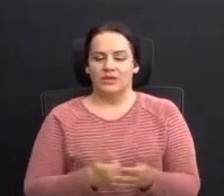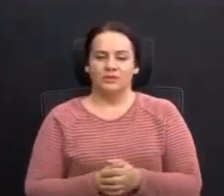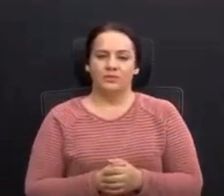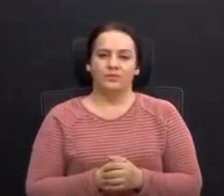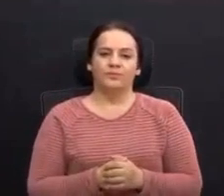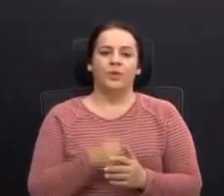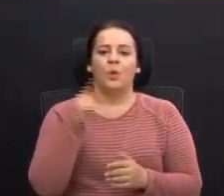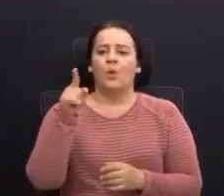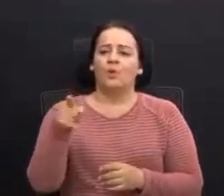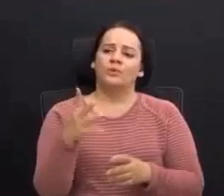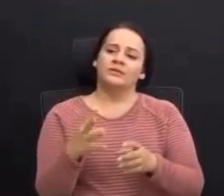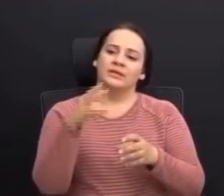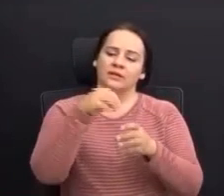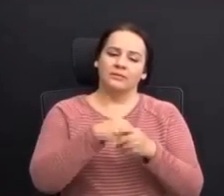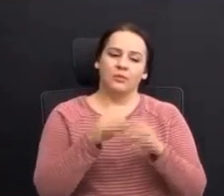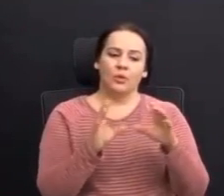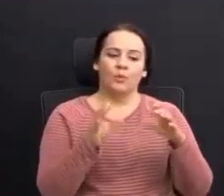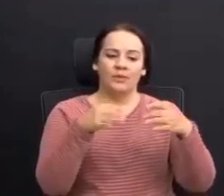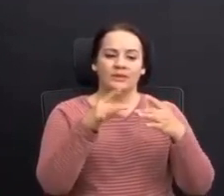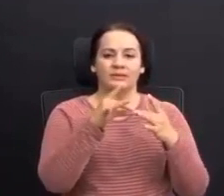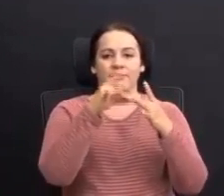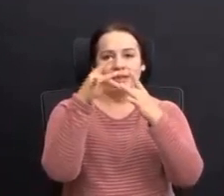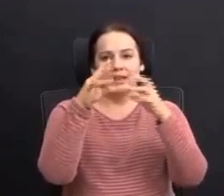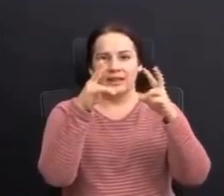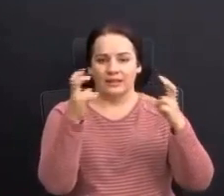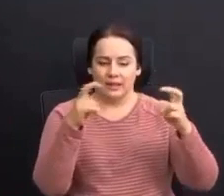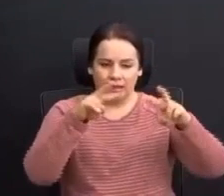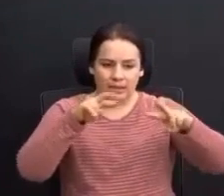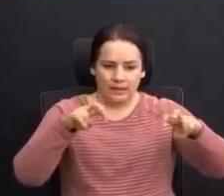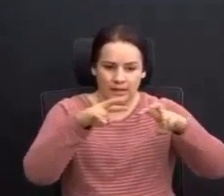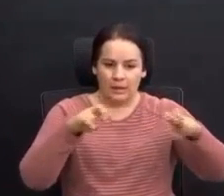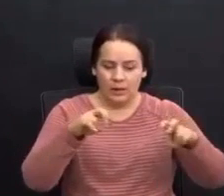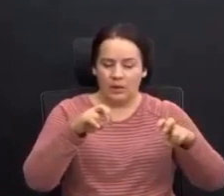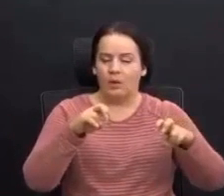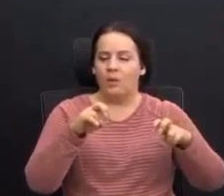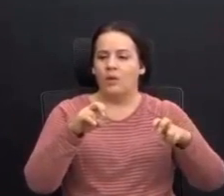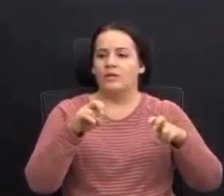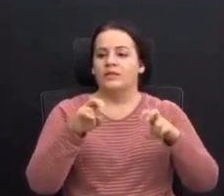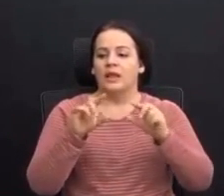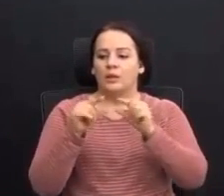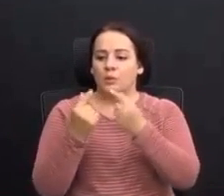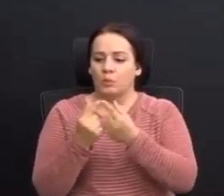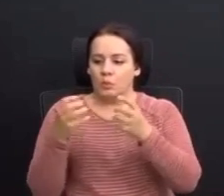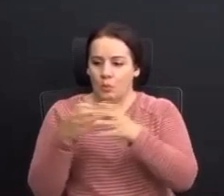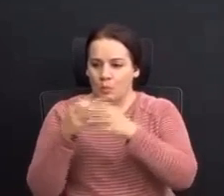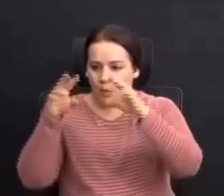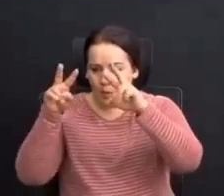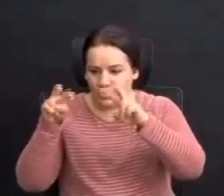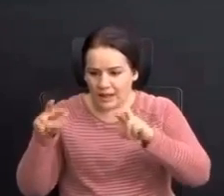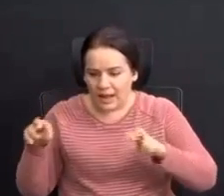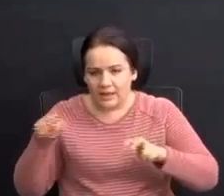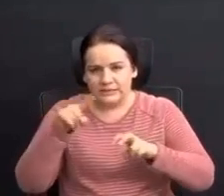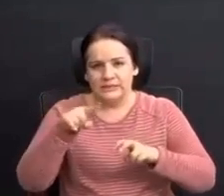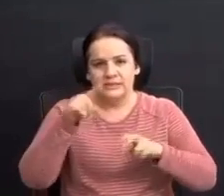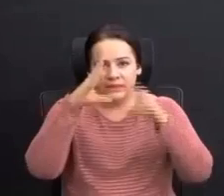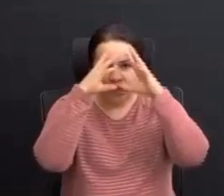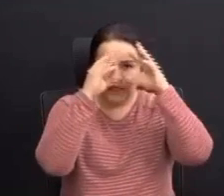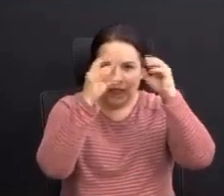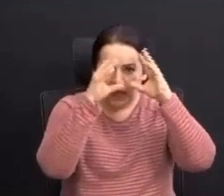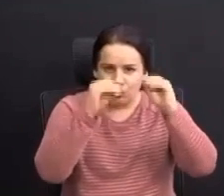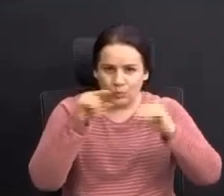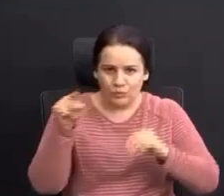comisión especial que analizaba el tema de la unidad presidencial de análisis de datos. Esa comisión, bueno, a raíz de la emergencia y todo lo demás,